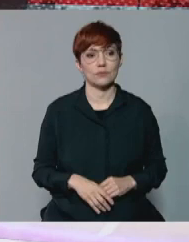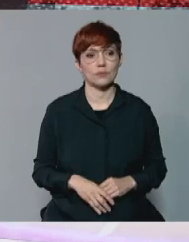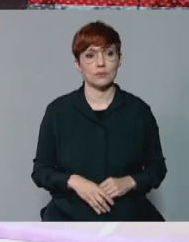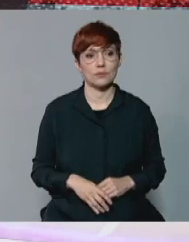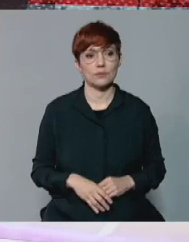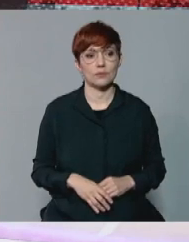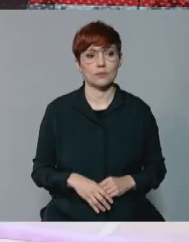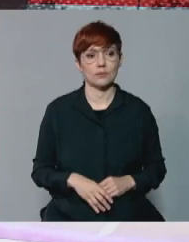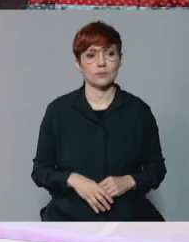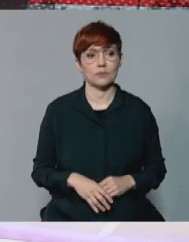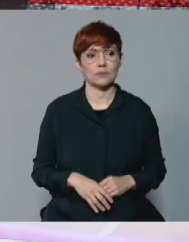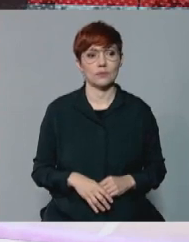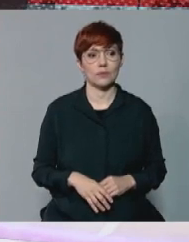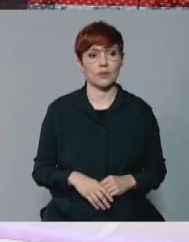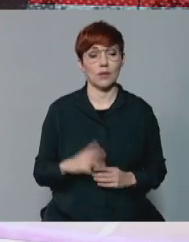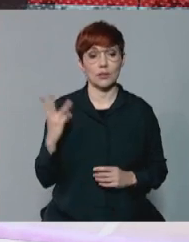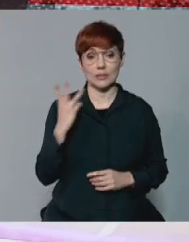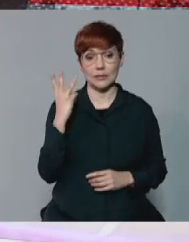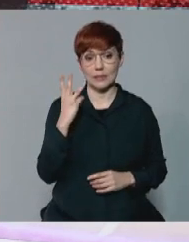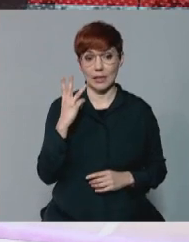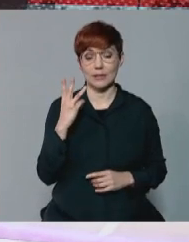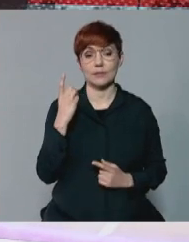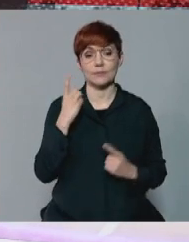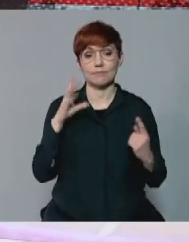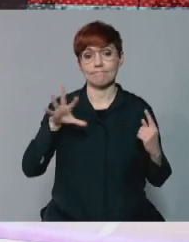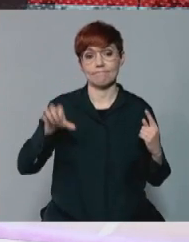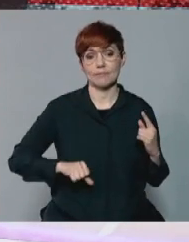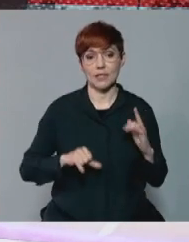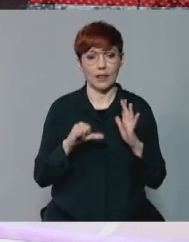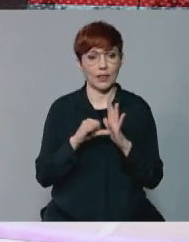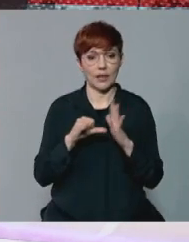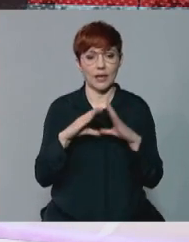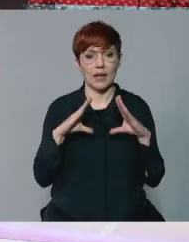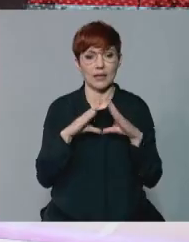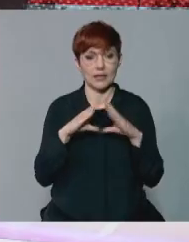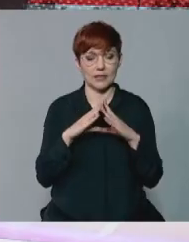Después de salir ilesos, varios de ellos terminaron siendo atrapados en las inmediaciones de la iglesia.